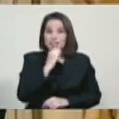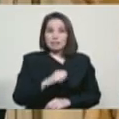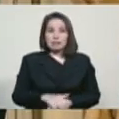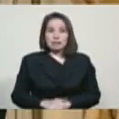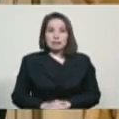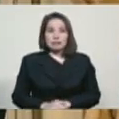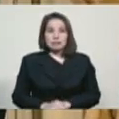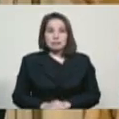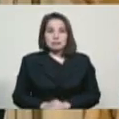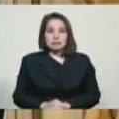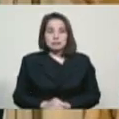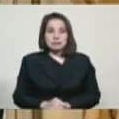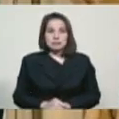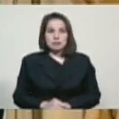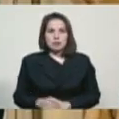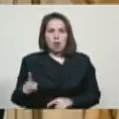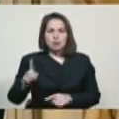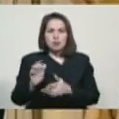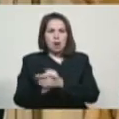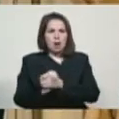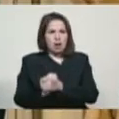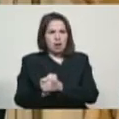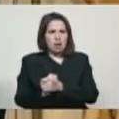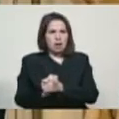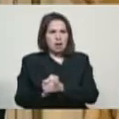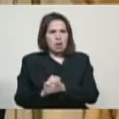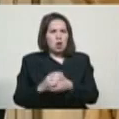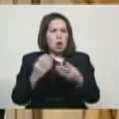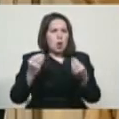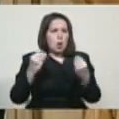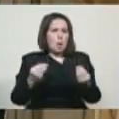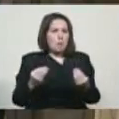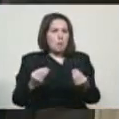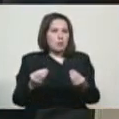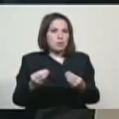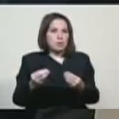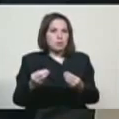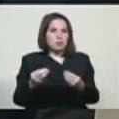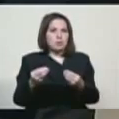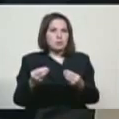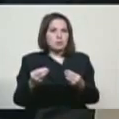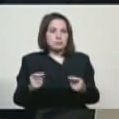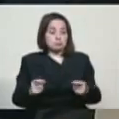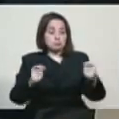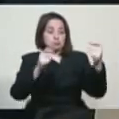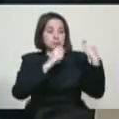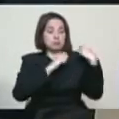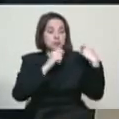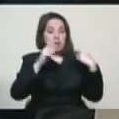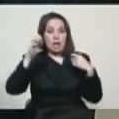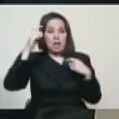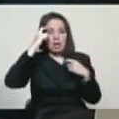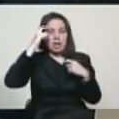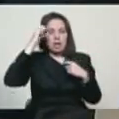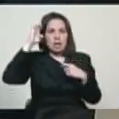Yo encargo al compañero, con un sentido práctico, profesor Dussel,